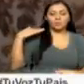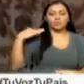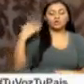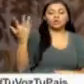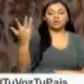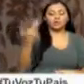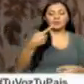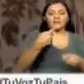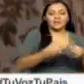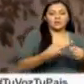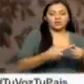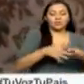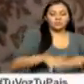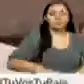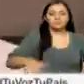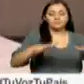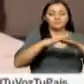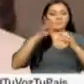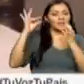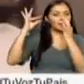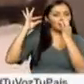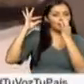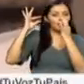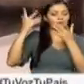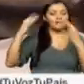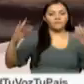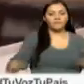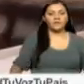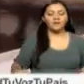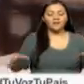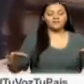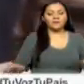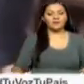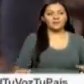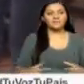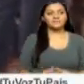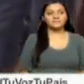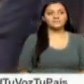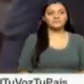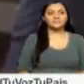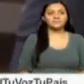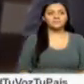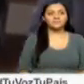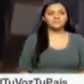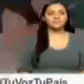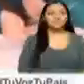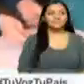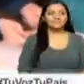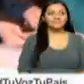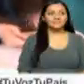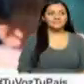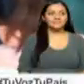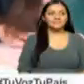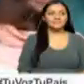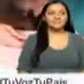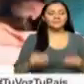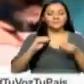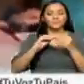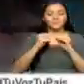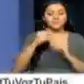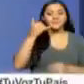de Quito a través del call center de la Federación Nacional de Ecuatorianos con Discapacidad Física, FENEDIF, al número de